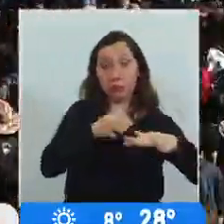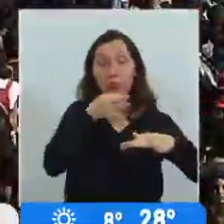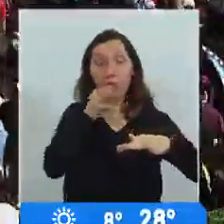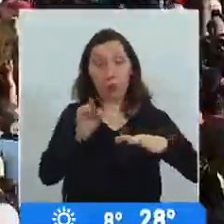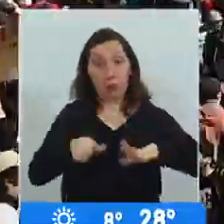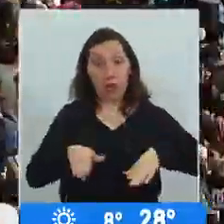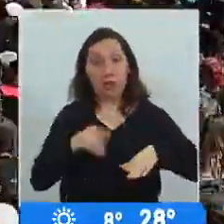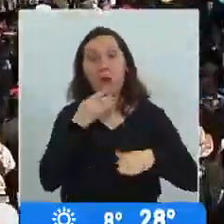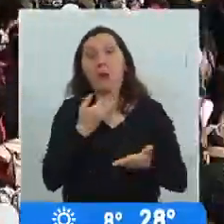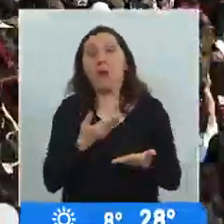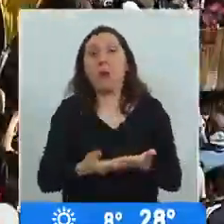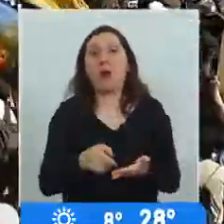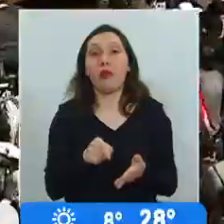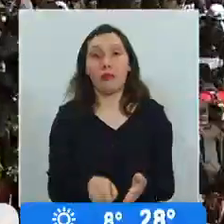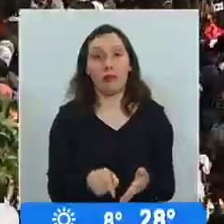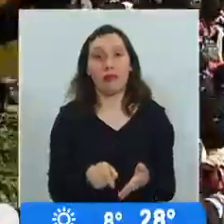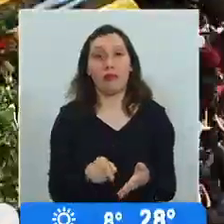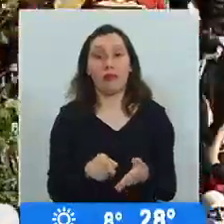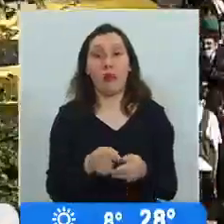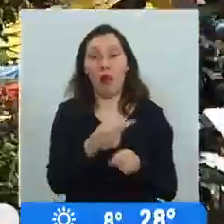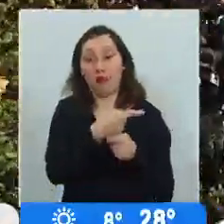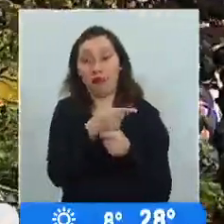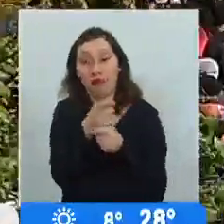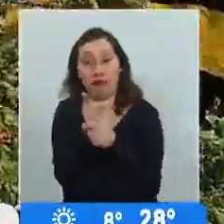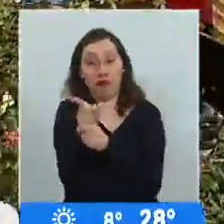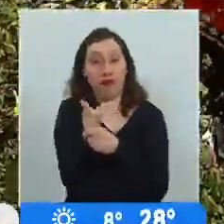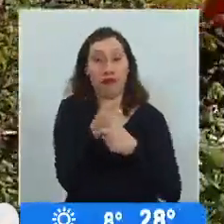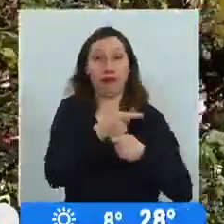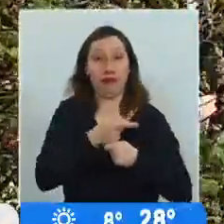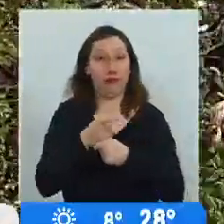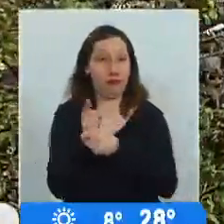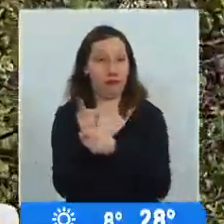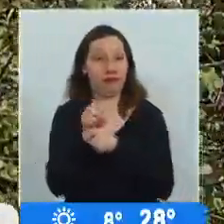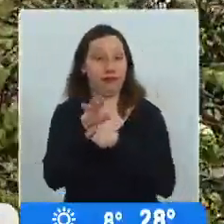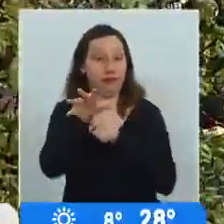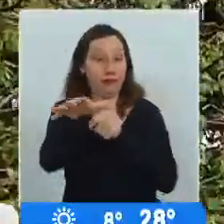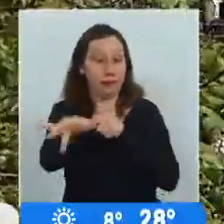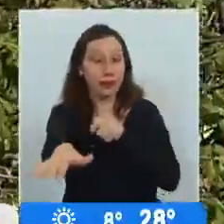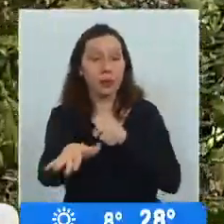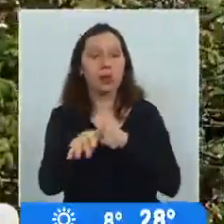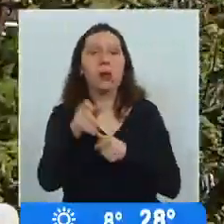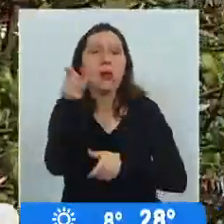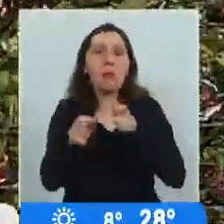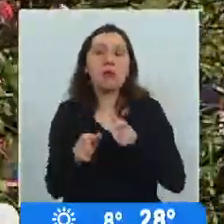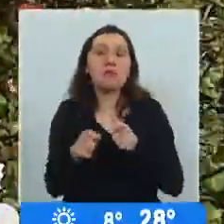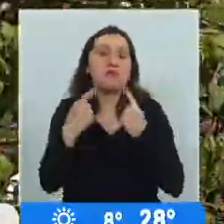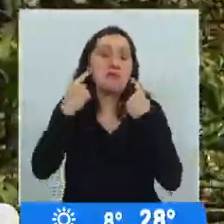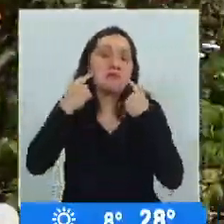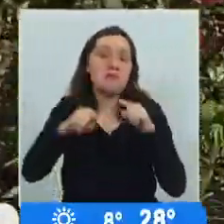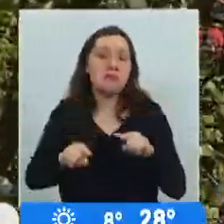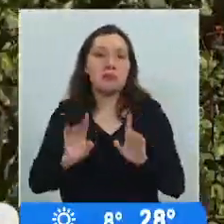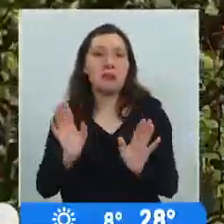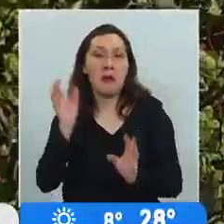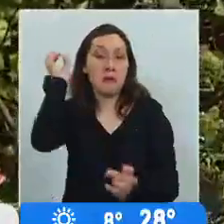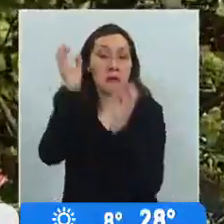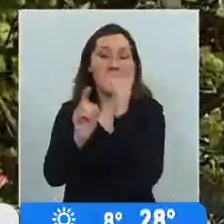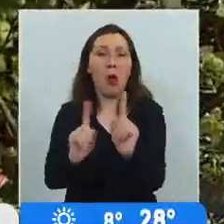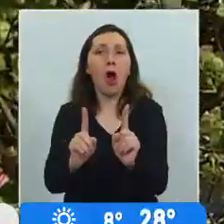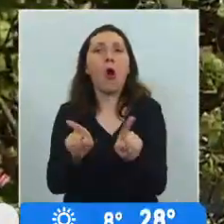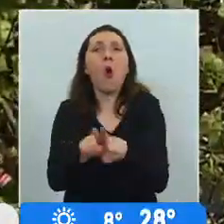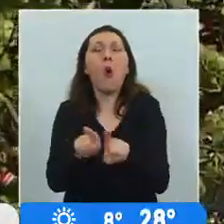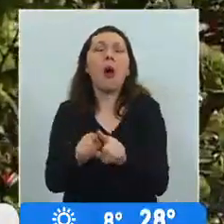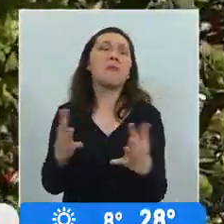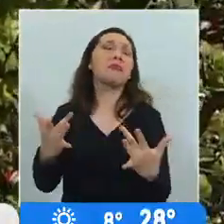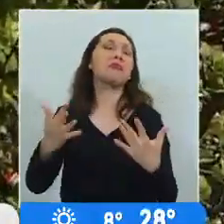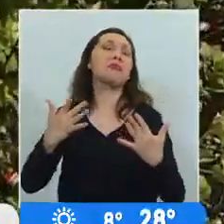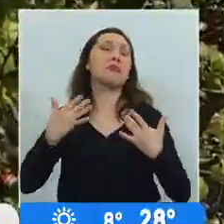decías, cuando el carro lanza agua de carabineros actúa, ellos no responden con piedras ni objetos